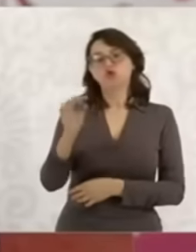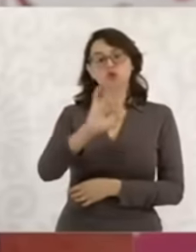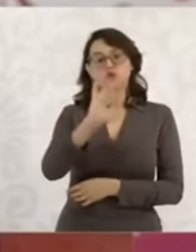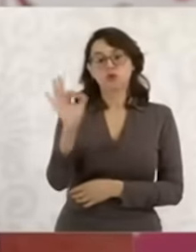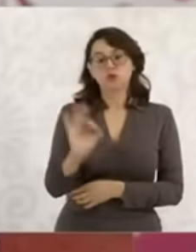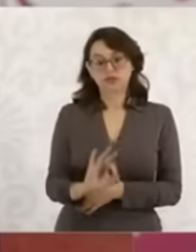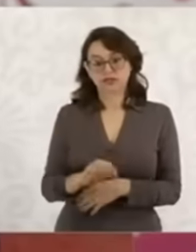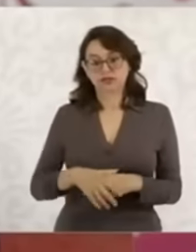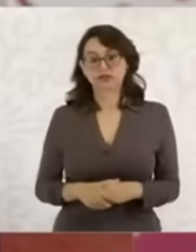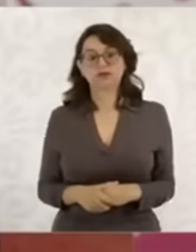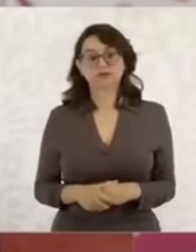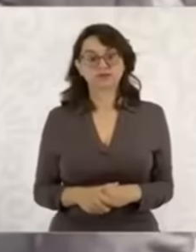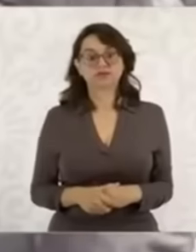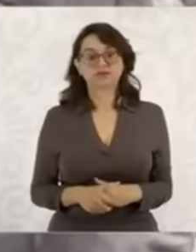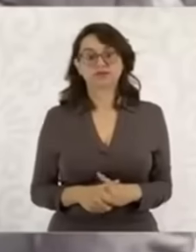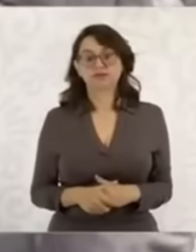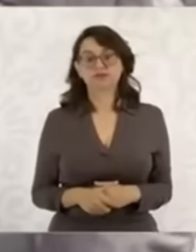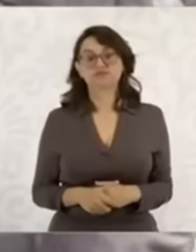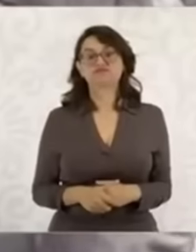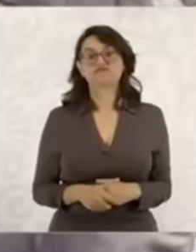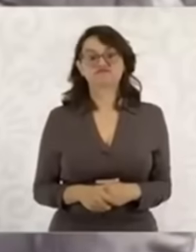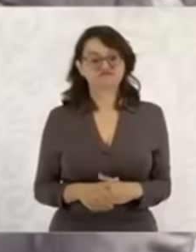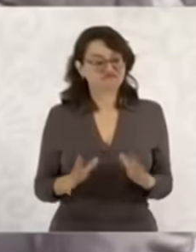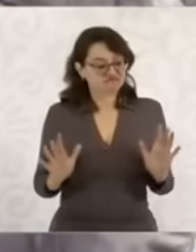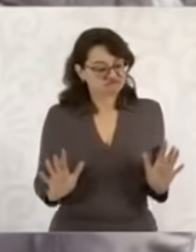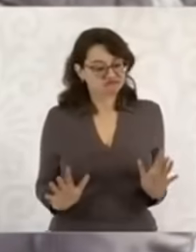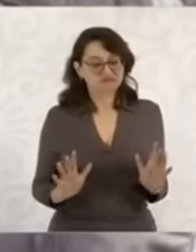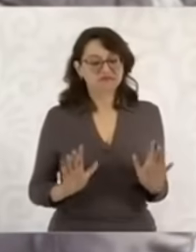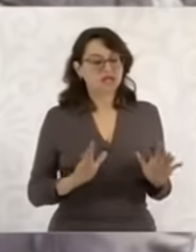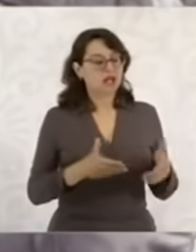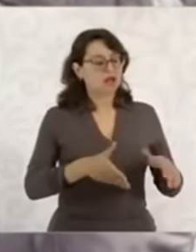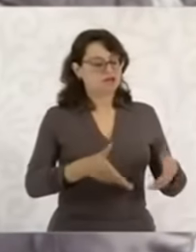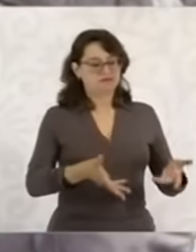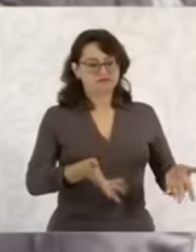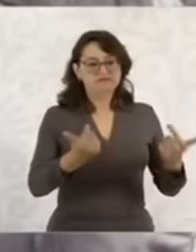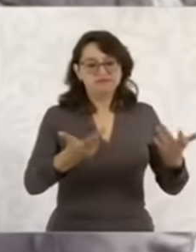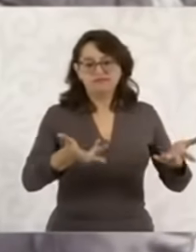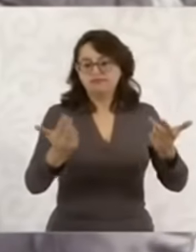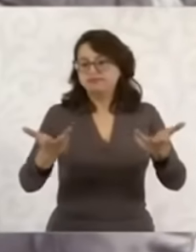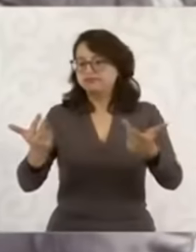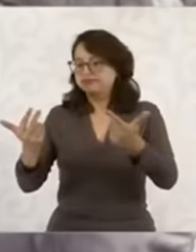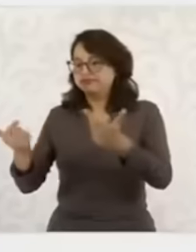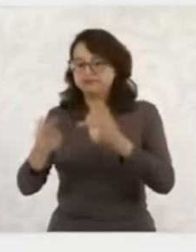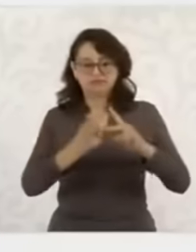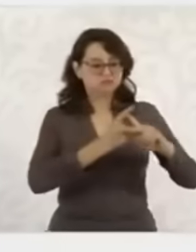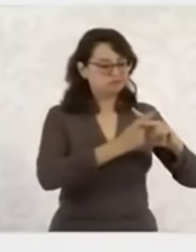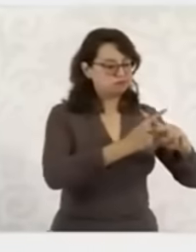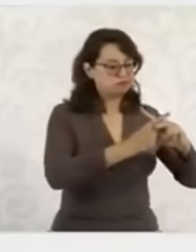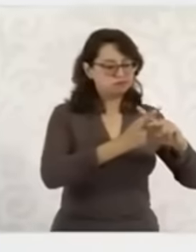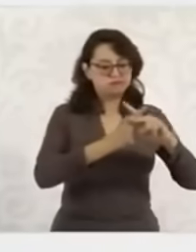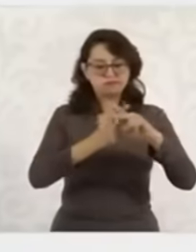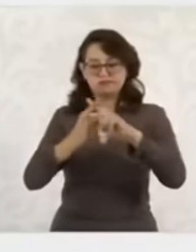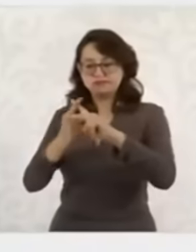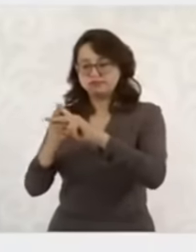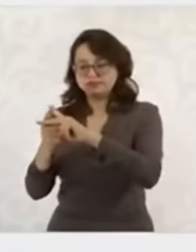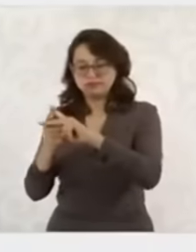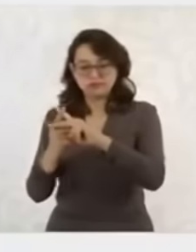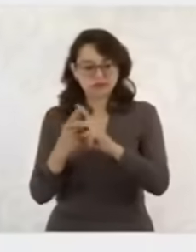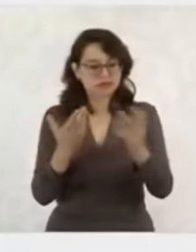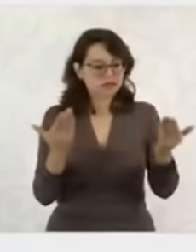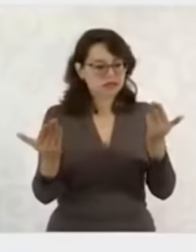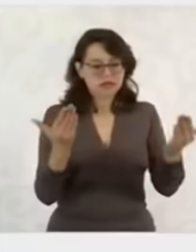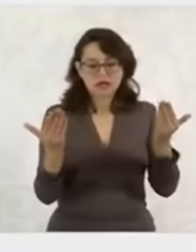Se abren las casillas, hagan de cuenta que la diferencia, no me acuerdo exactamente de los números, eran 280,000 votos